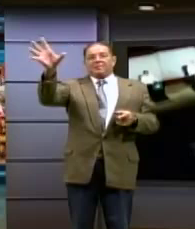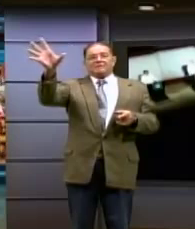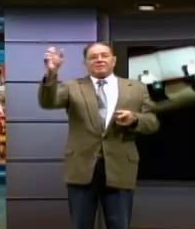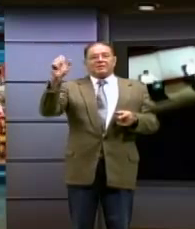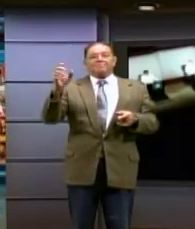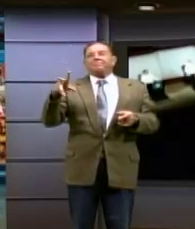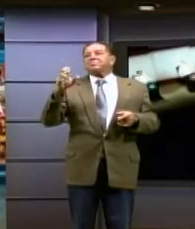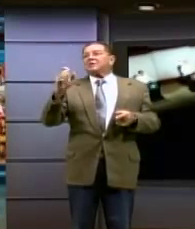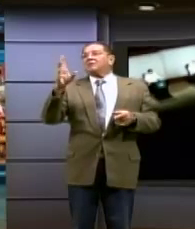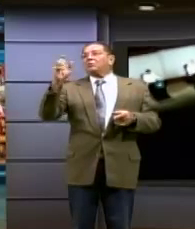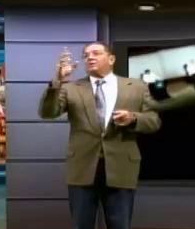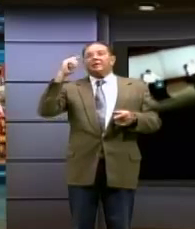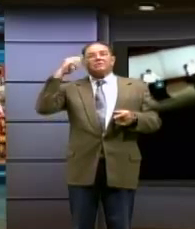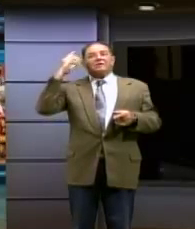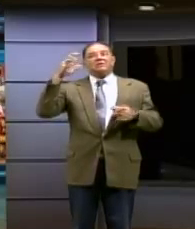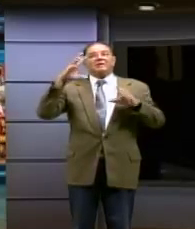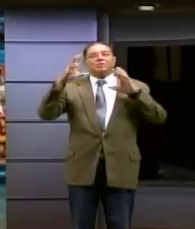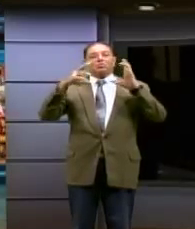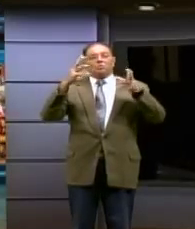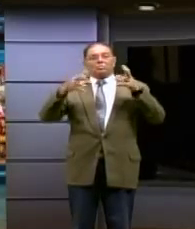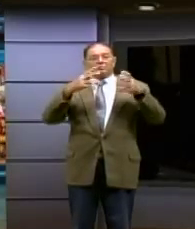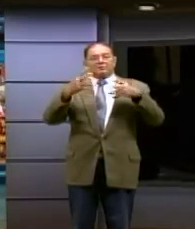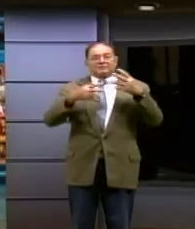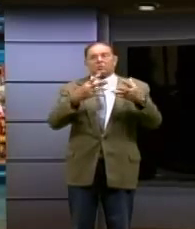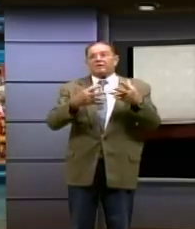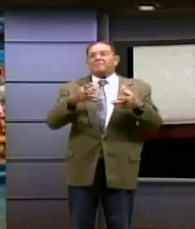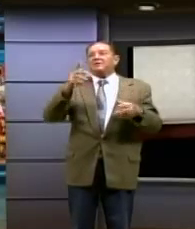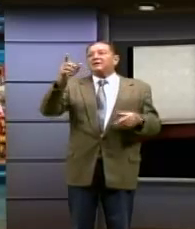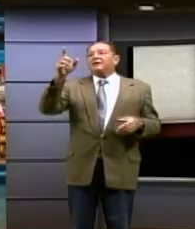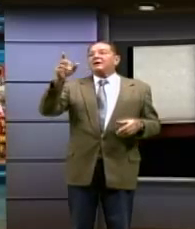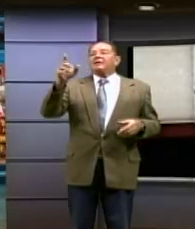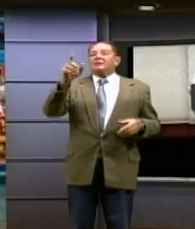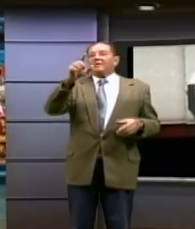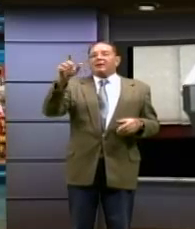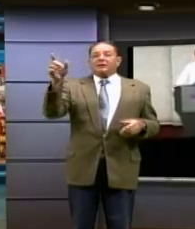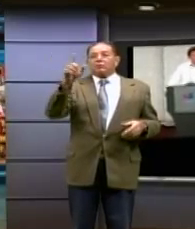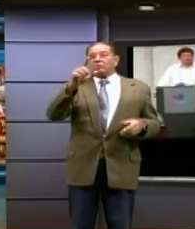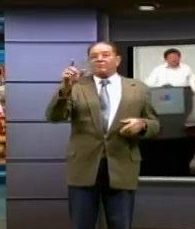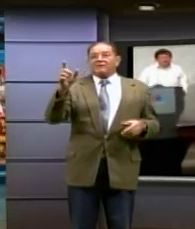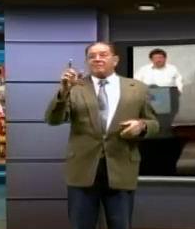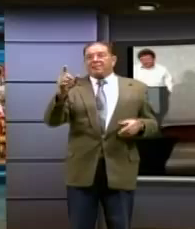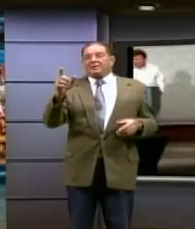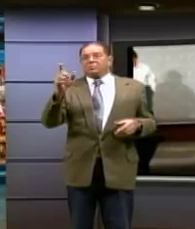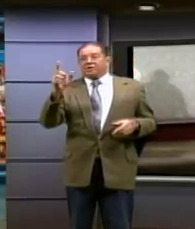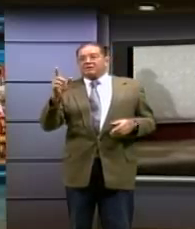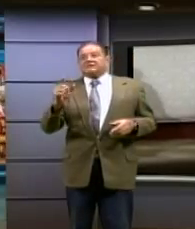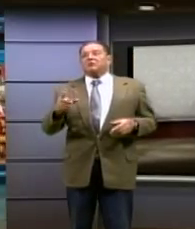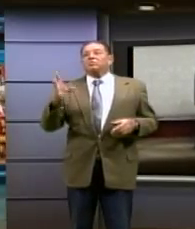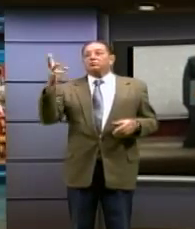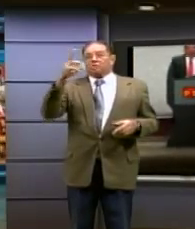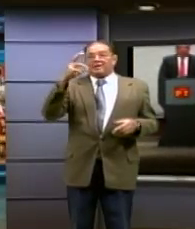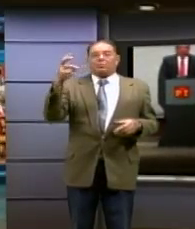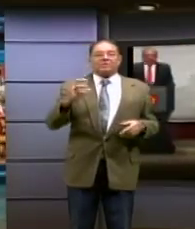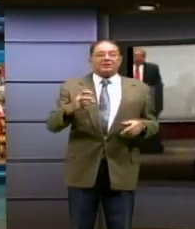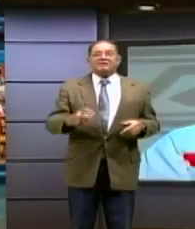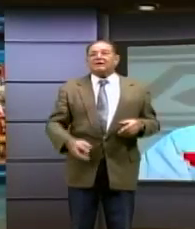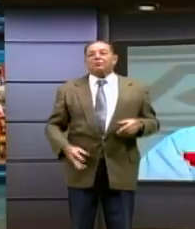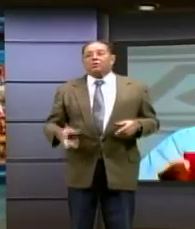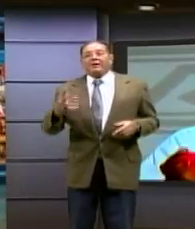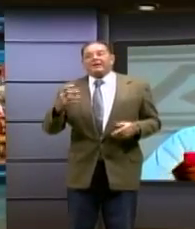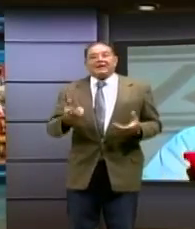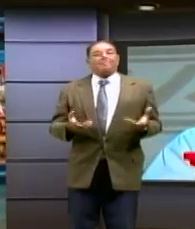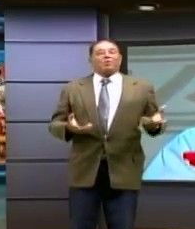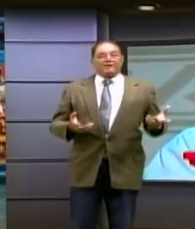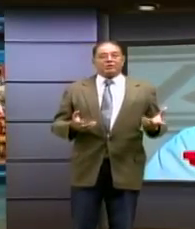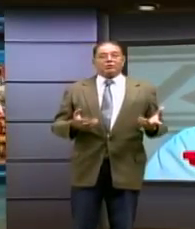el plasma aquí y voy entendiendo cómo desarrollar mi idea, de manera que cuando me falten 20 o 30 segundos yo la voy